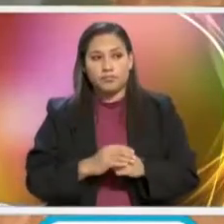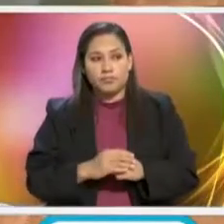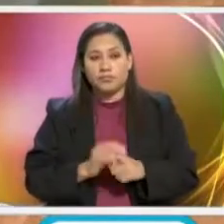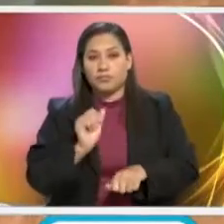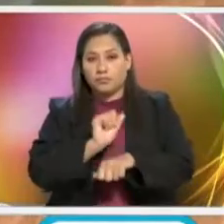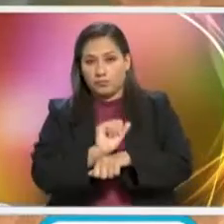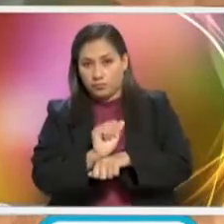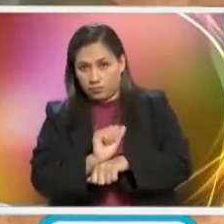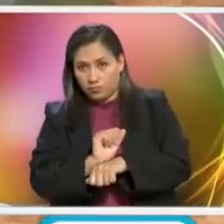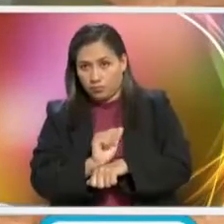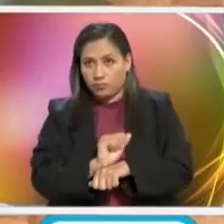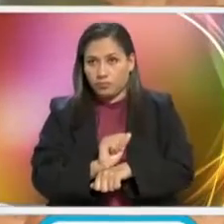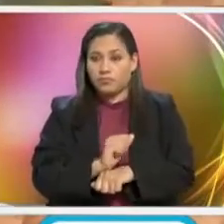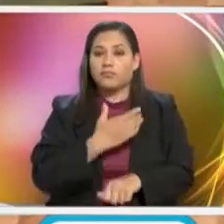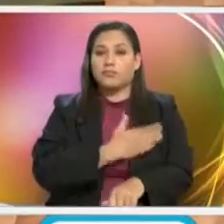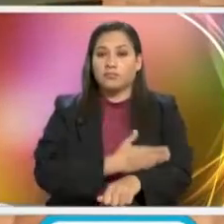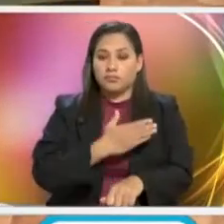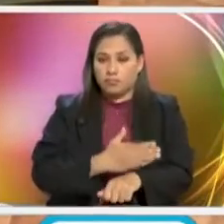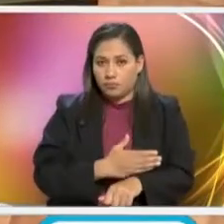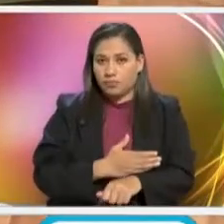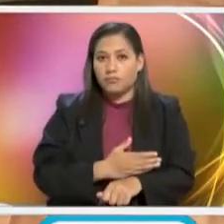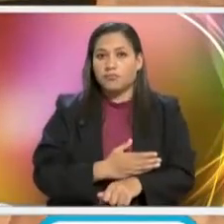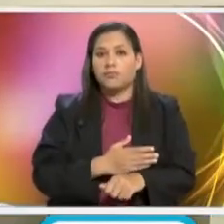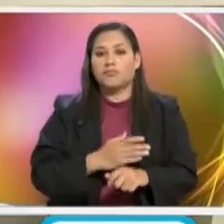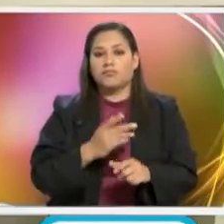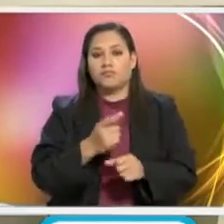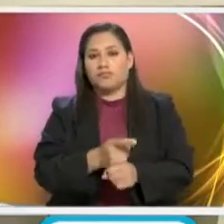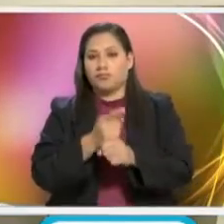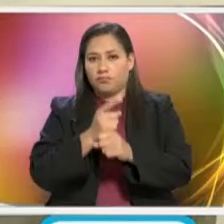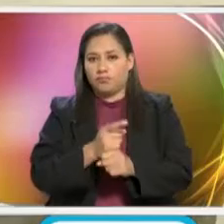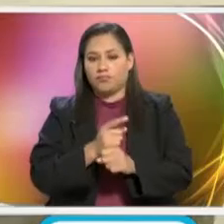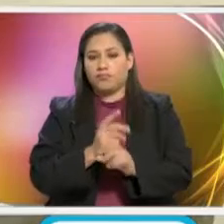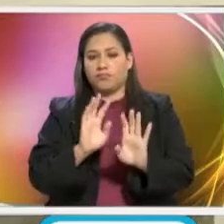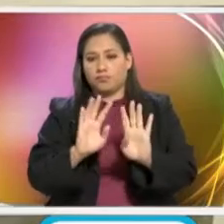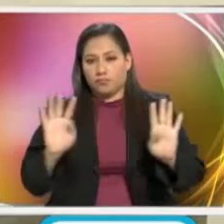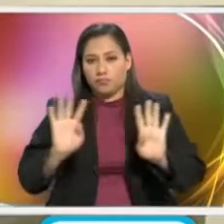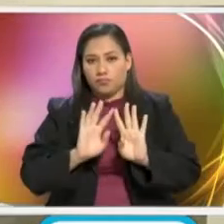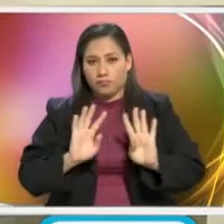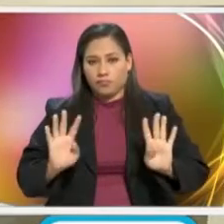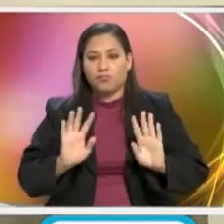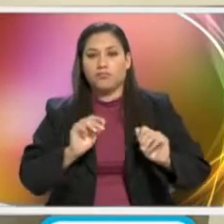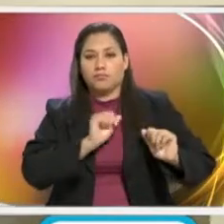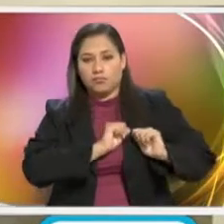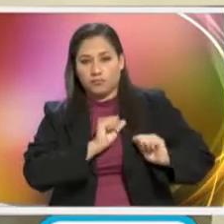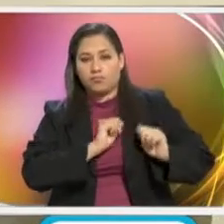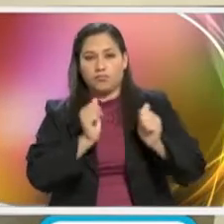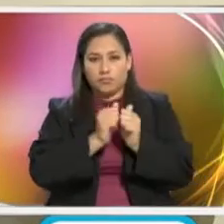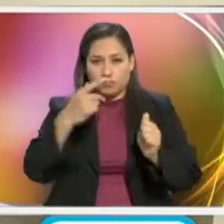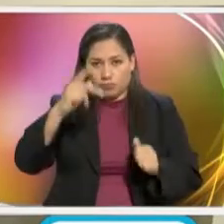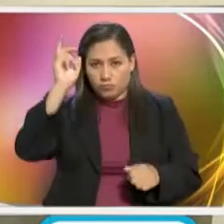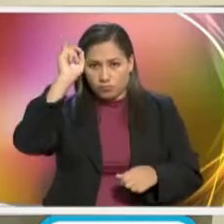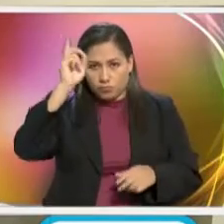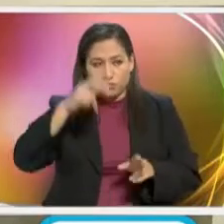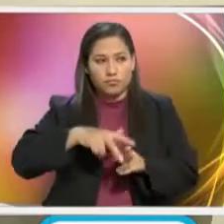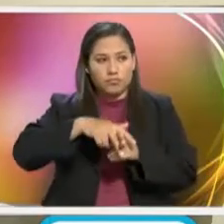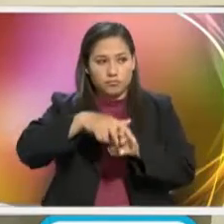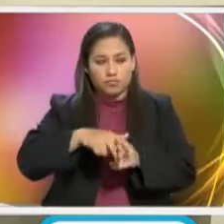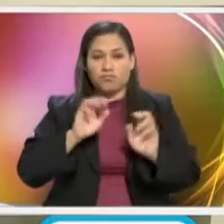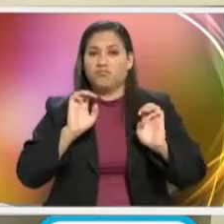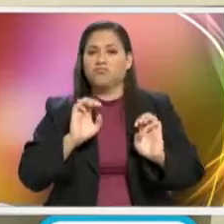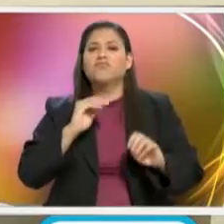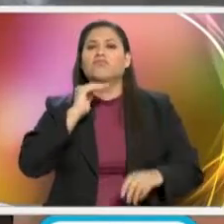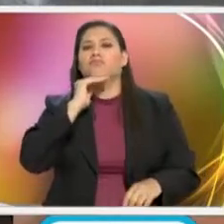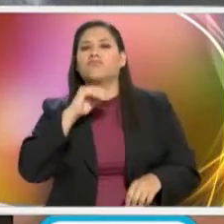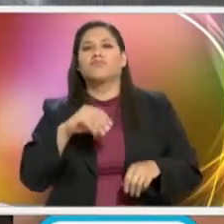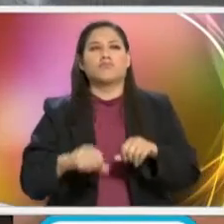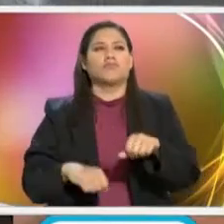los actores representativos, nos acompañan varios batallones del ejército con sus caballos, unos caballos elegantes, que